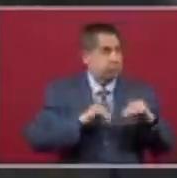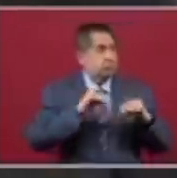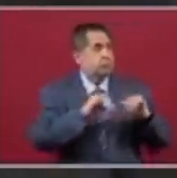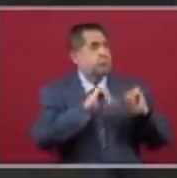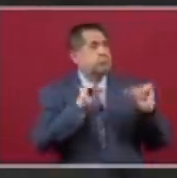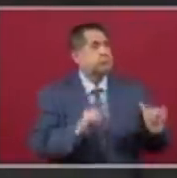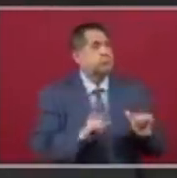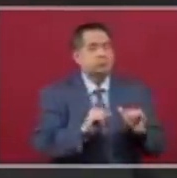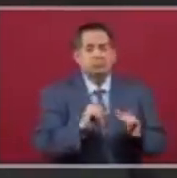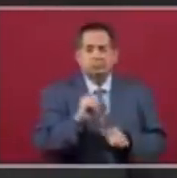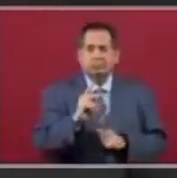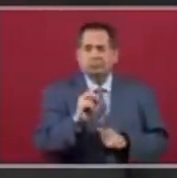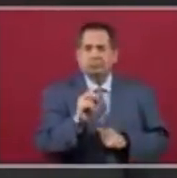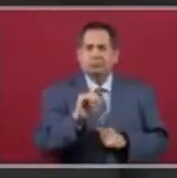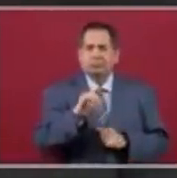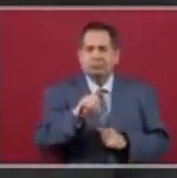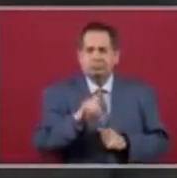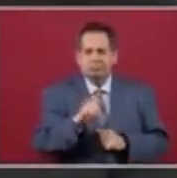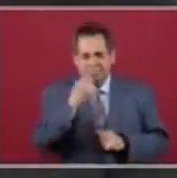popular. Pues sí,